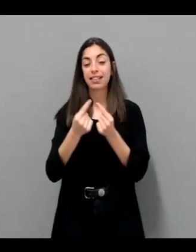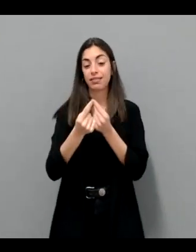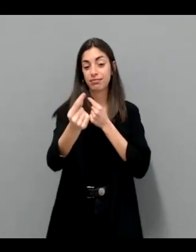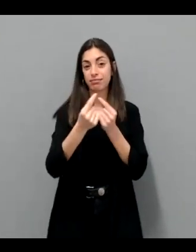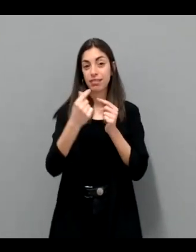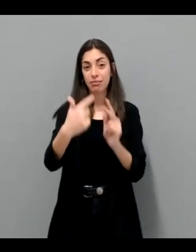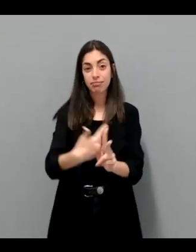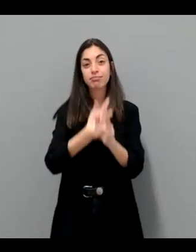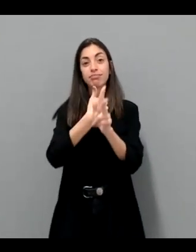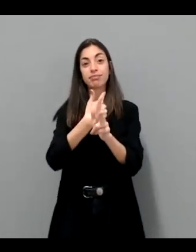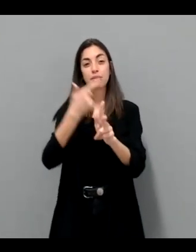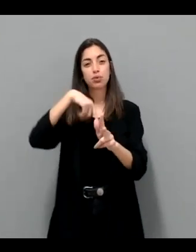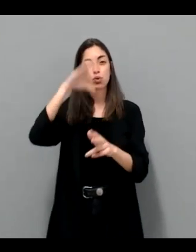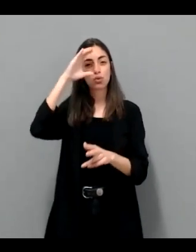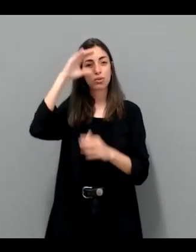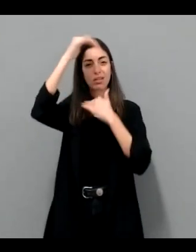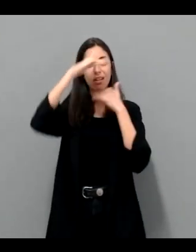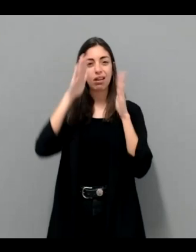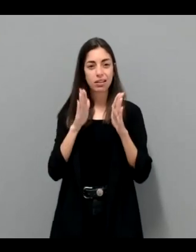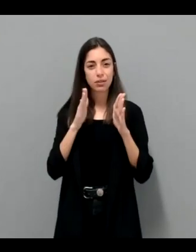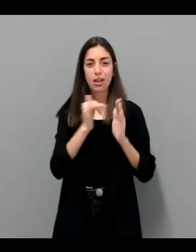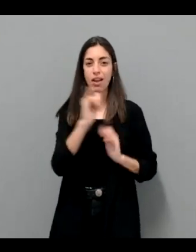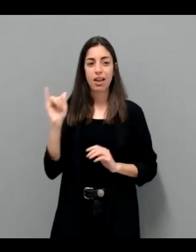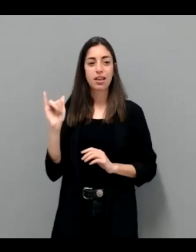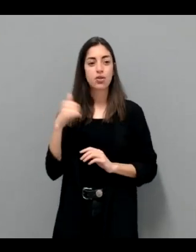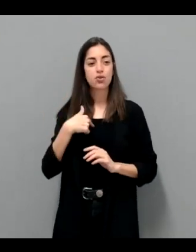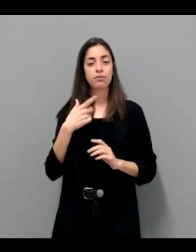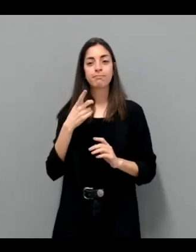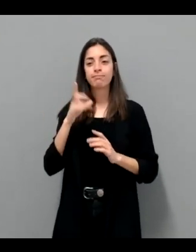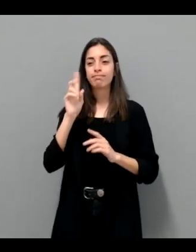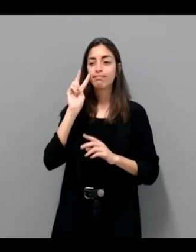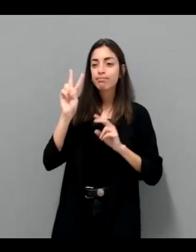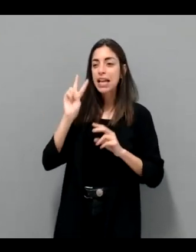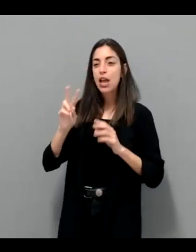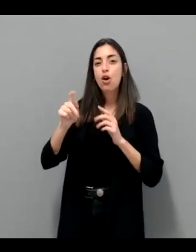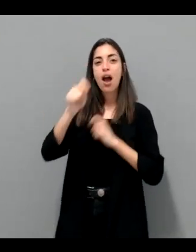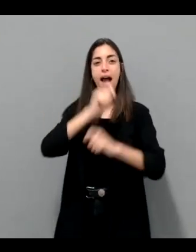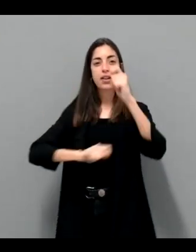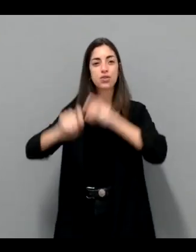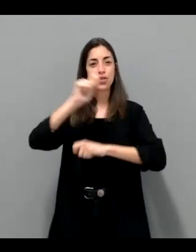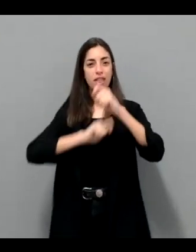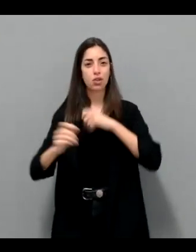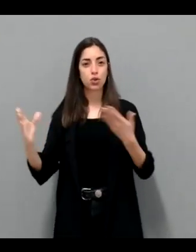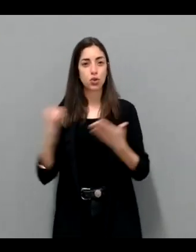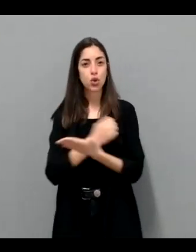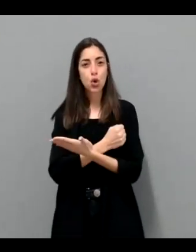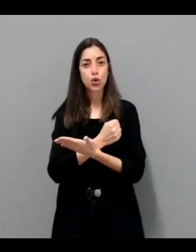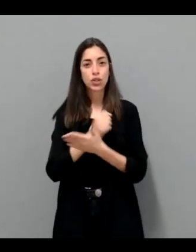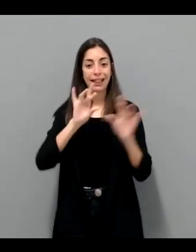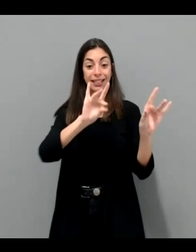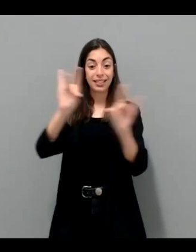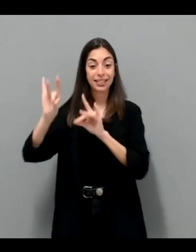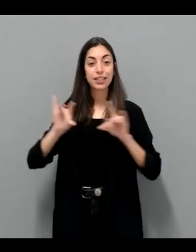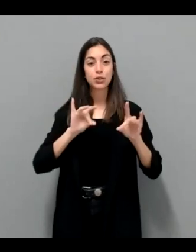estáis tan atentas. Estoy viendo todas las asociaciones de todo el territorio, ¿no? Que eso es